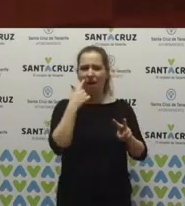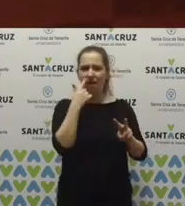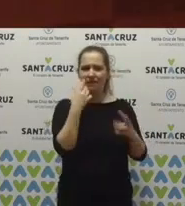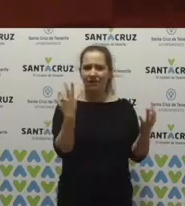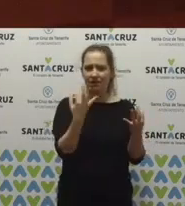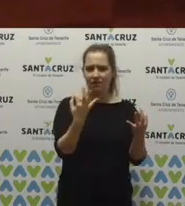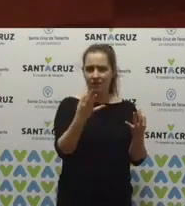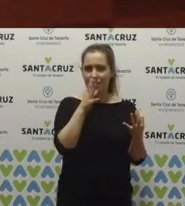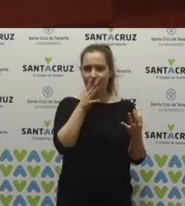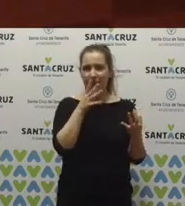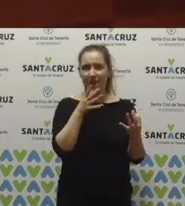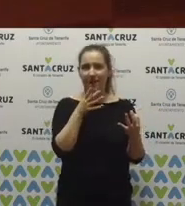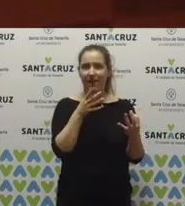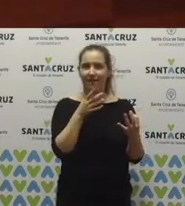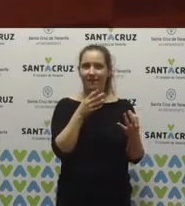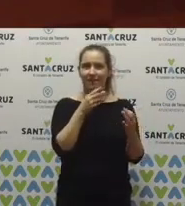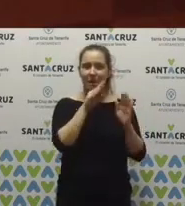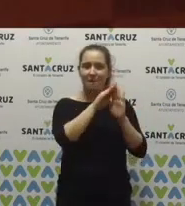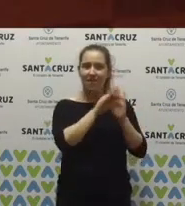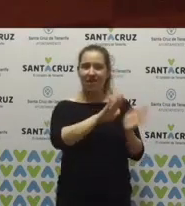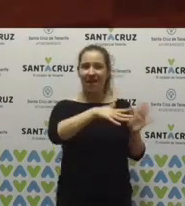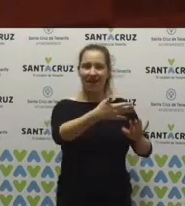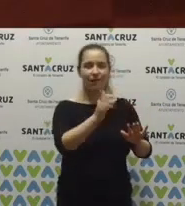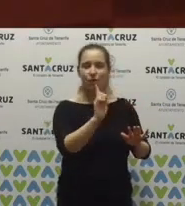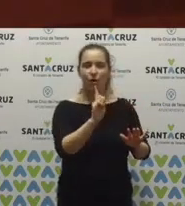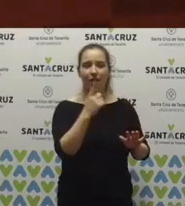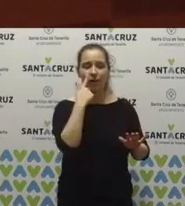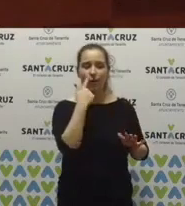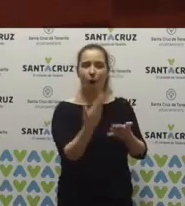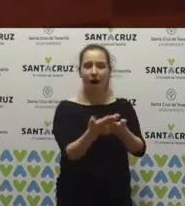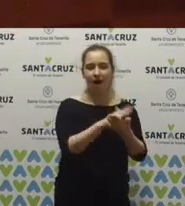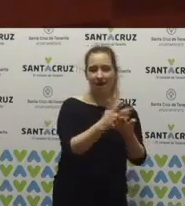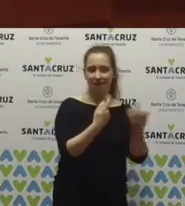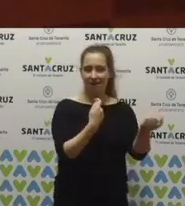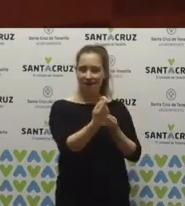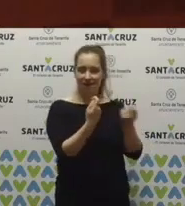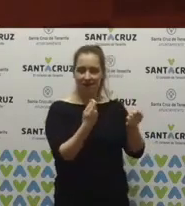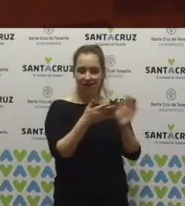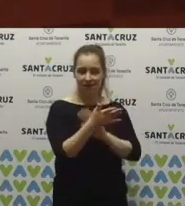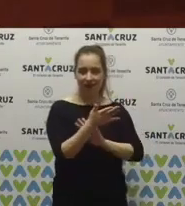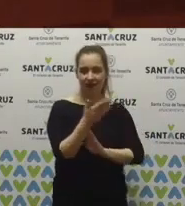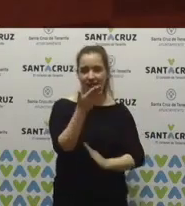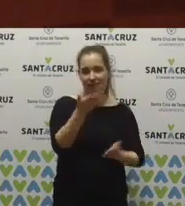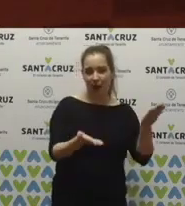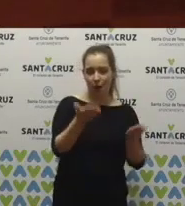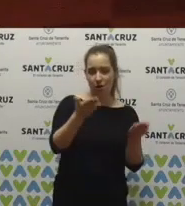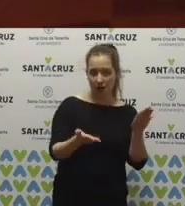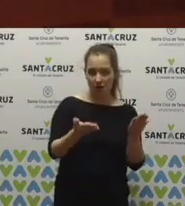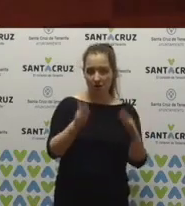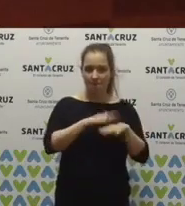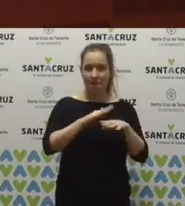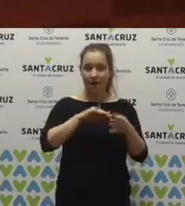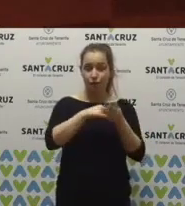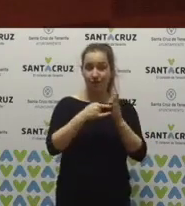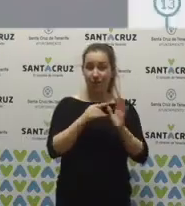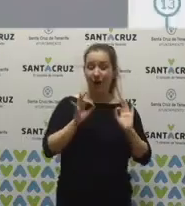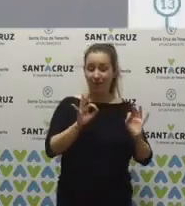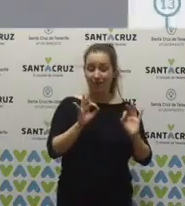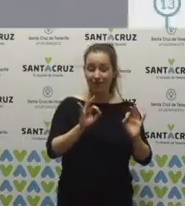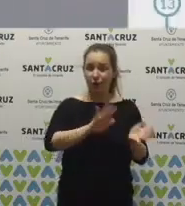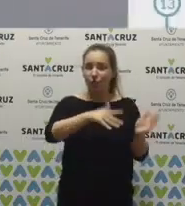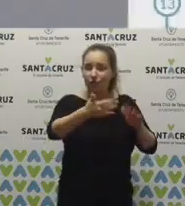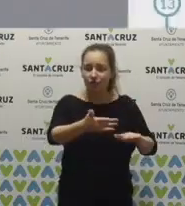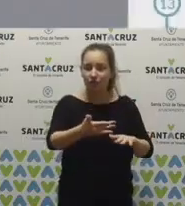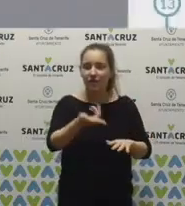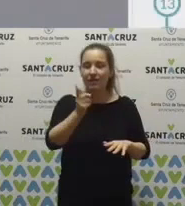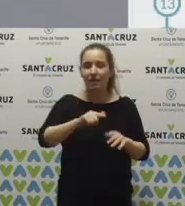arbitrar se podría incluso poner una palabra de estudiar la posibilidad de implantar un sistema específico porque aquí al final también las personas que